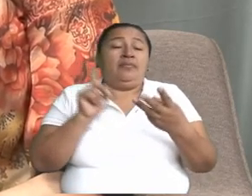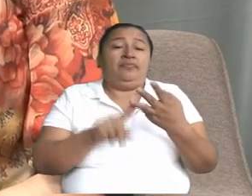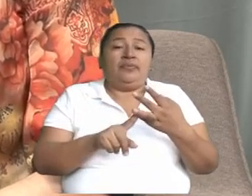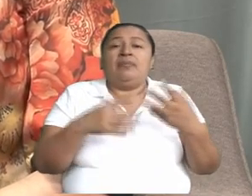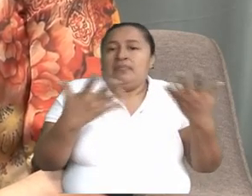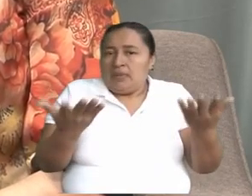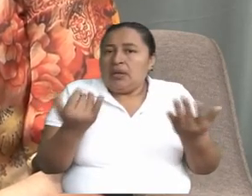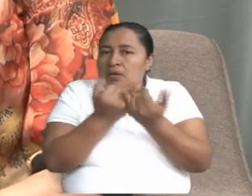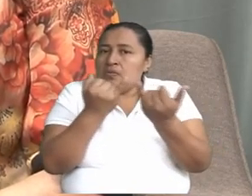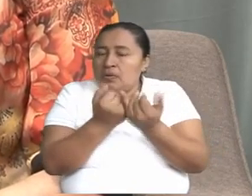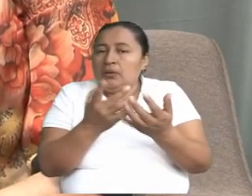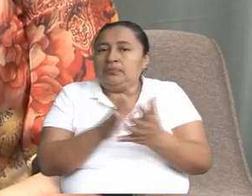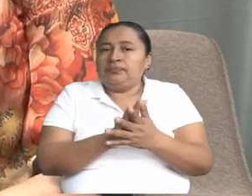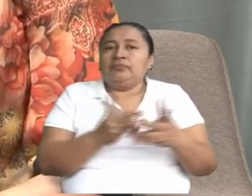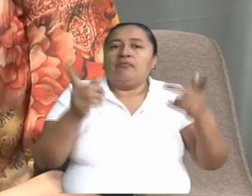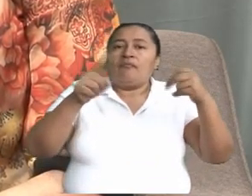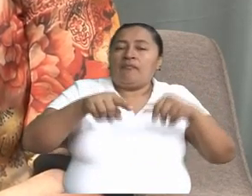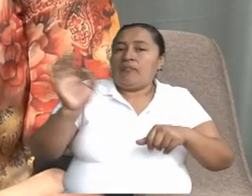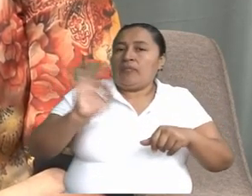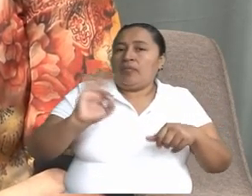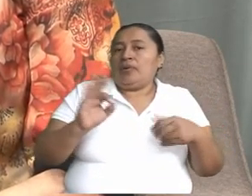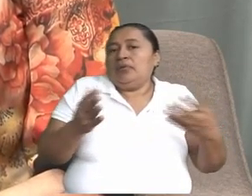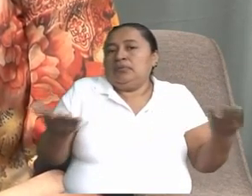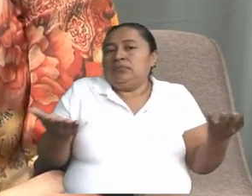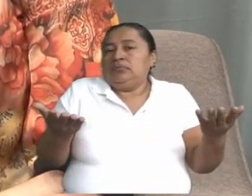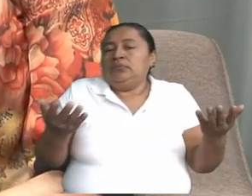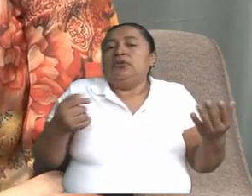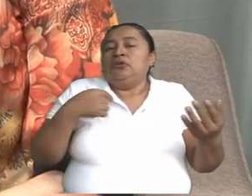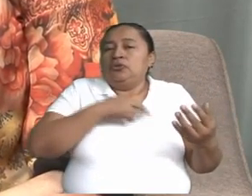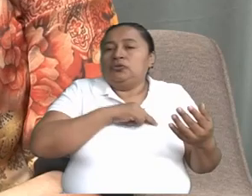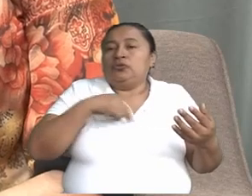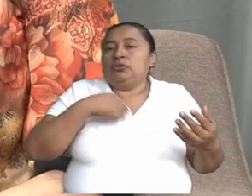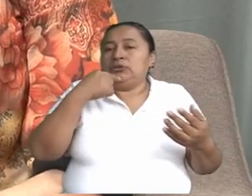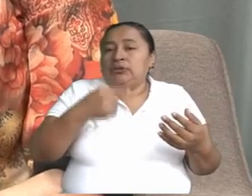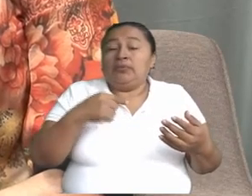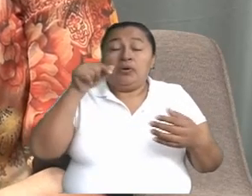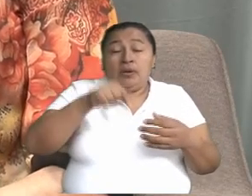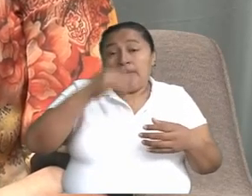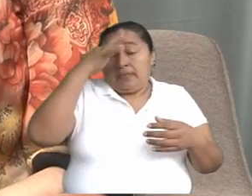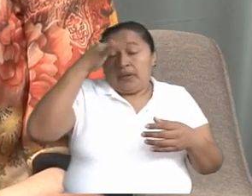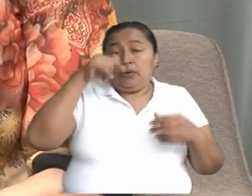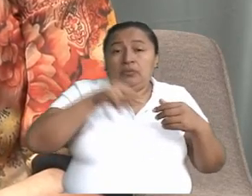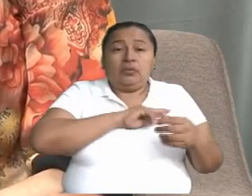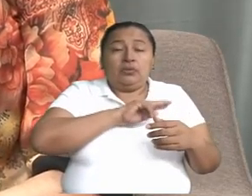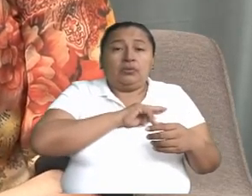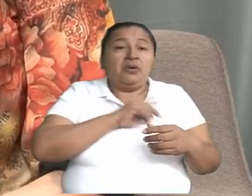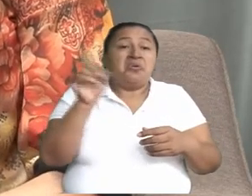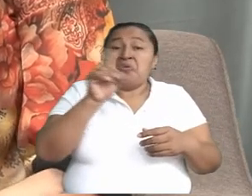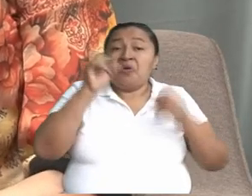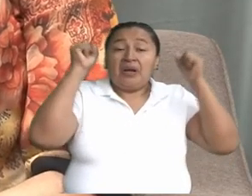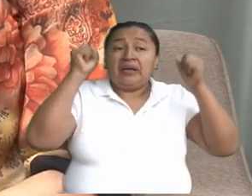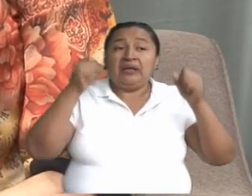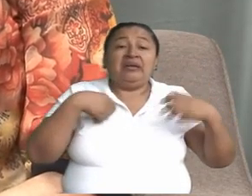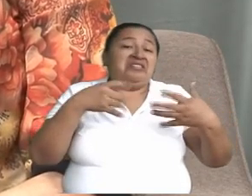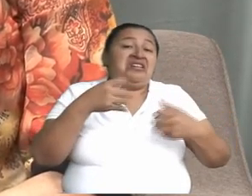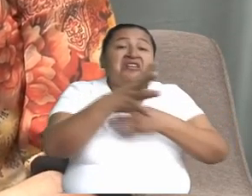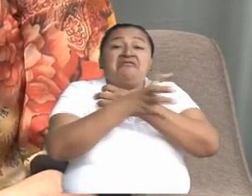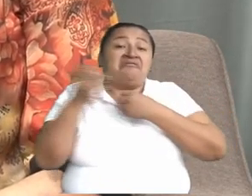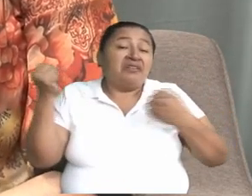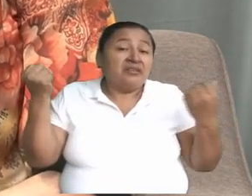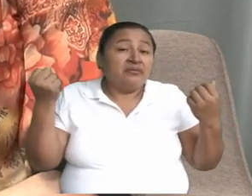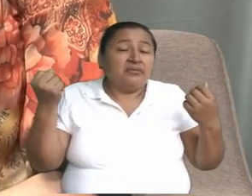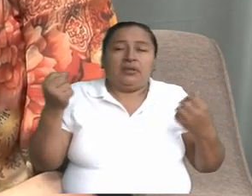exacto. De tal manera que, como nosotros decimos en México, cuando no ganan quieren arrebatar.